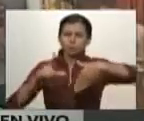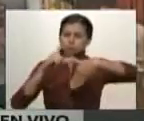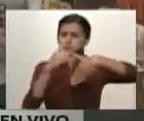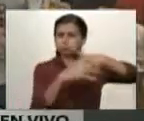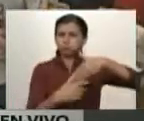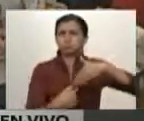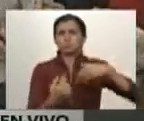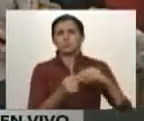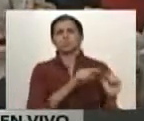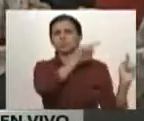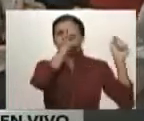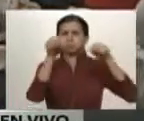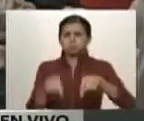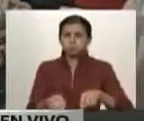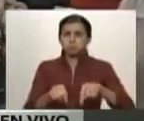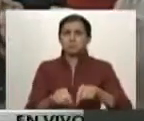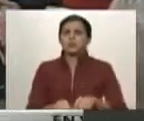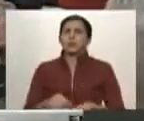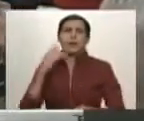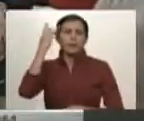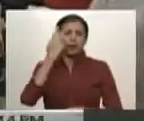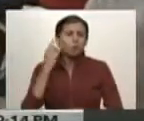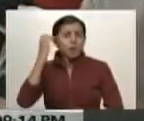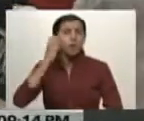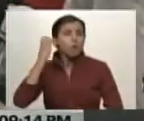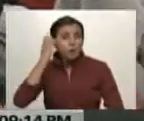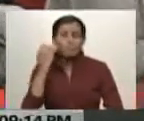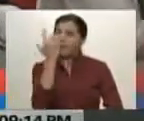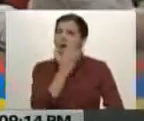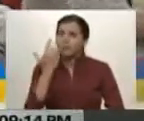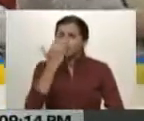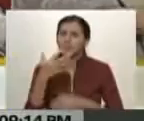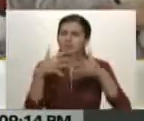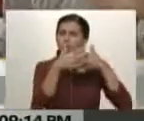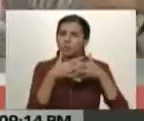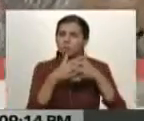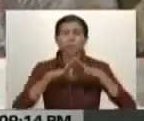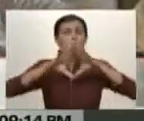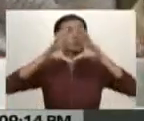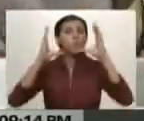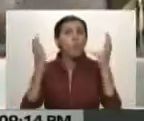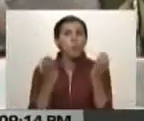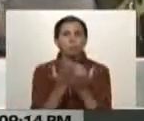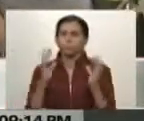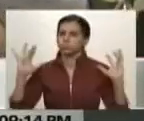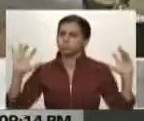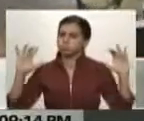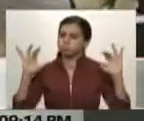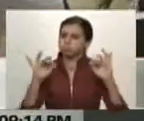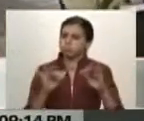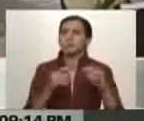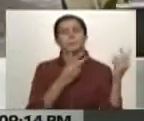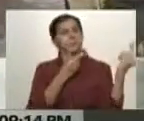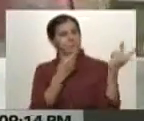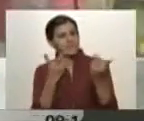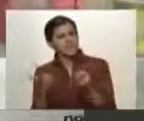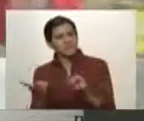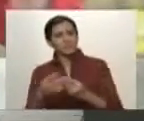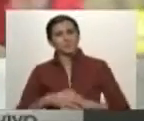caribe de europa de áfrica de eeuu del mundo entero bienvenidos